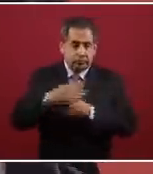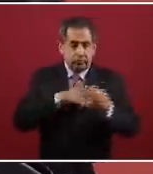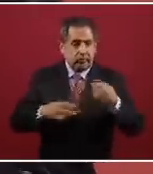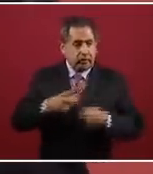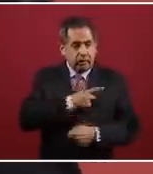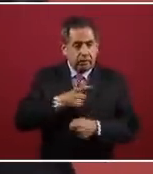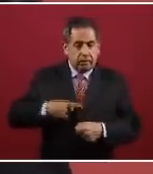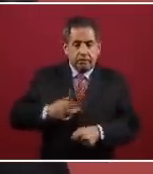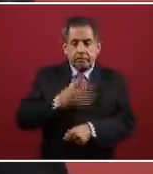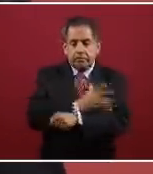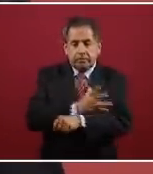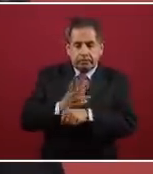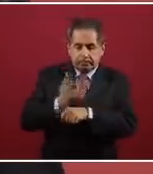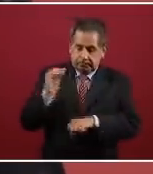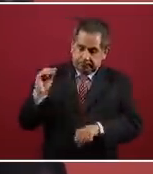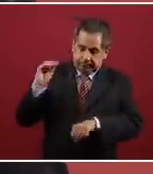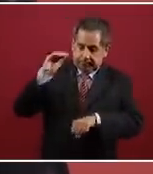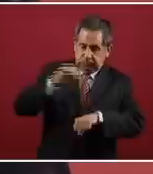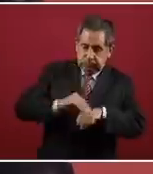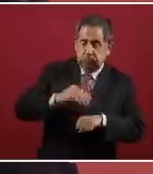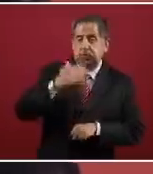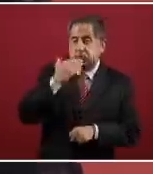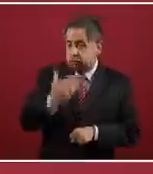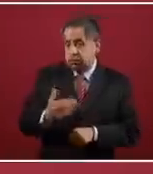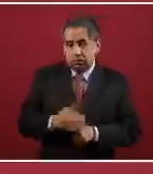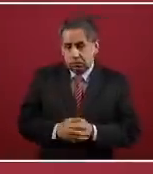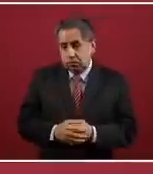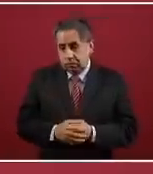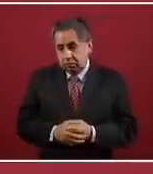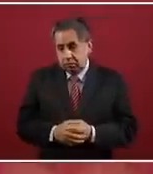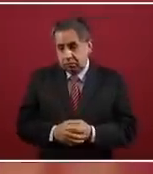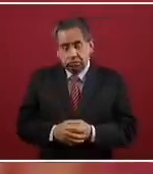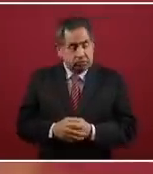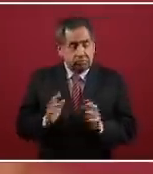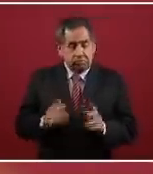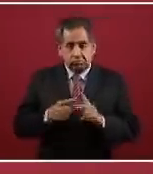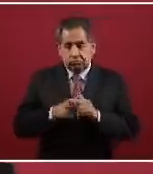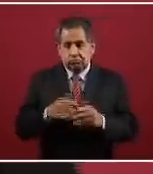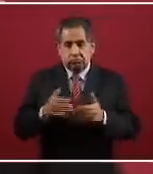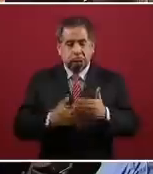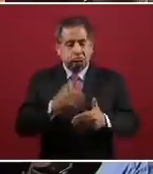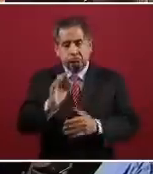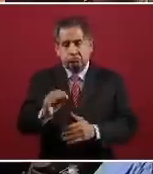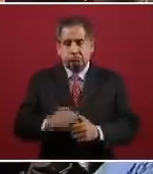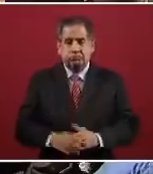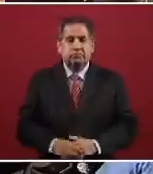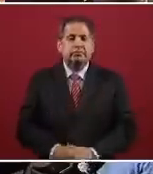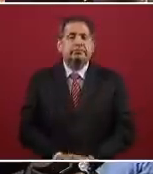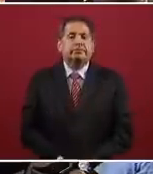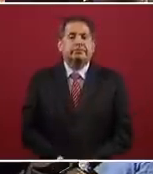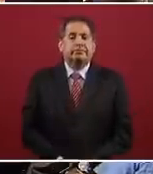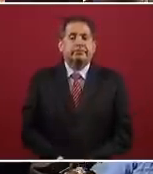tenemos que portarnos bien. Entonces, sí, ya empezó la limpia.